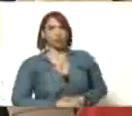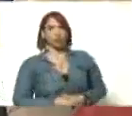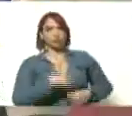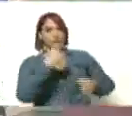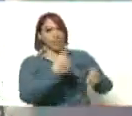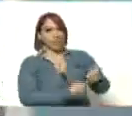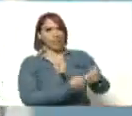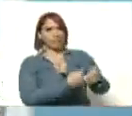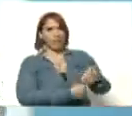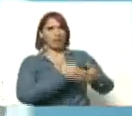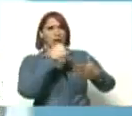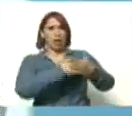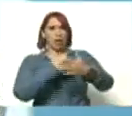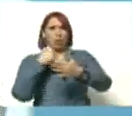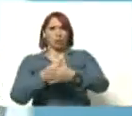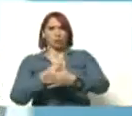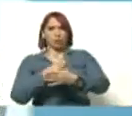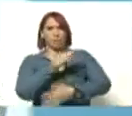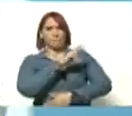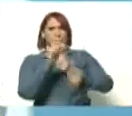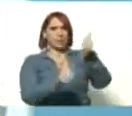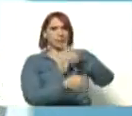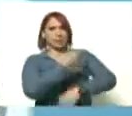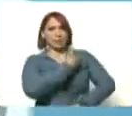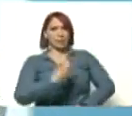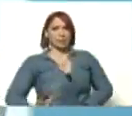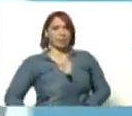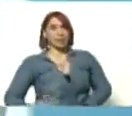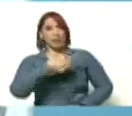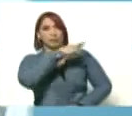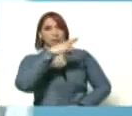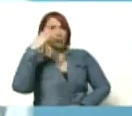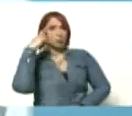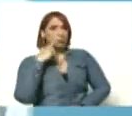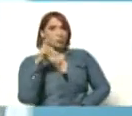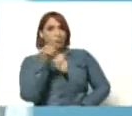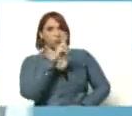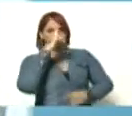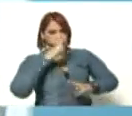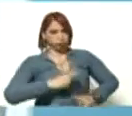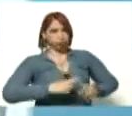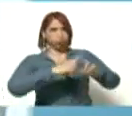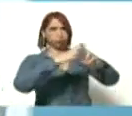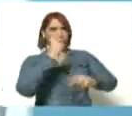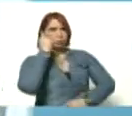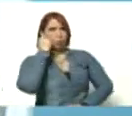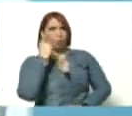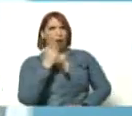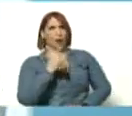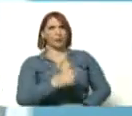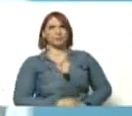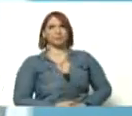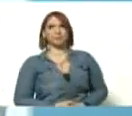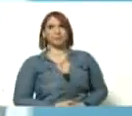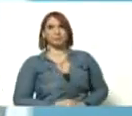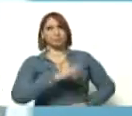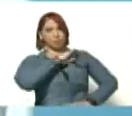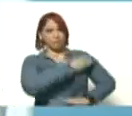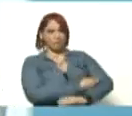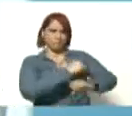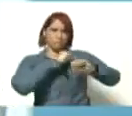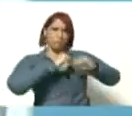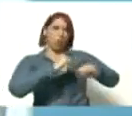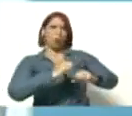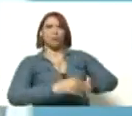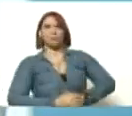lucha, vicepresidenta de esta república que nos honra como mujeres batalladoras y luchadoras.